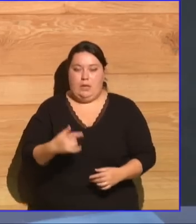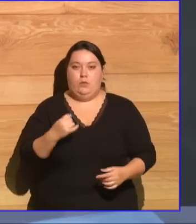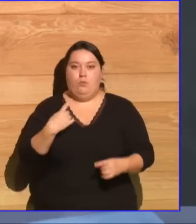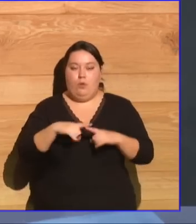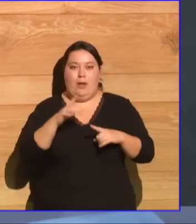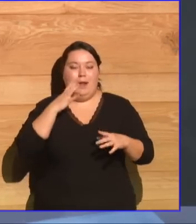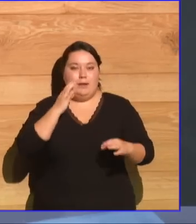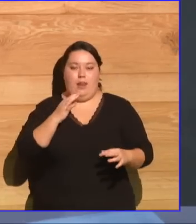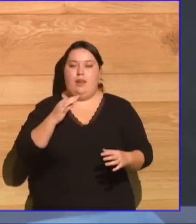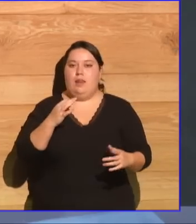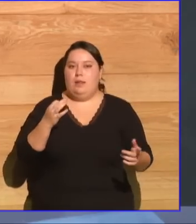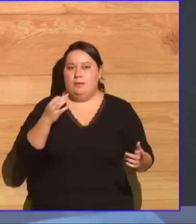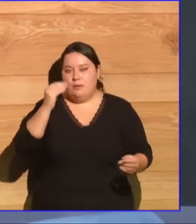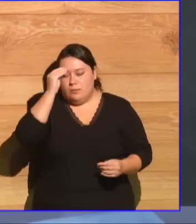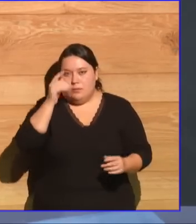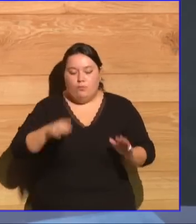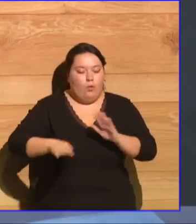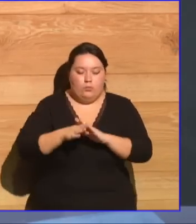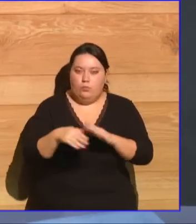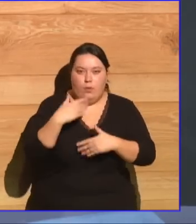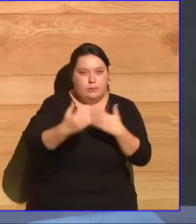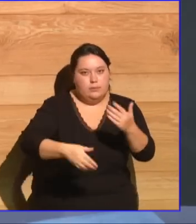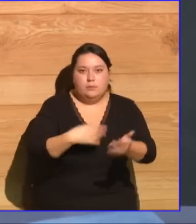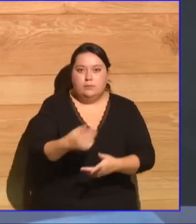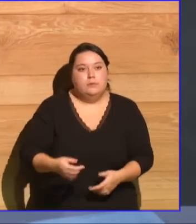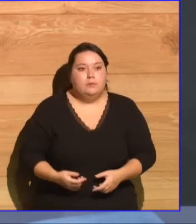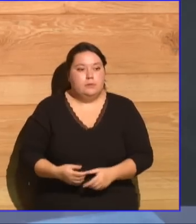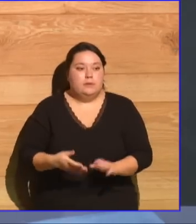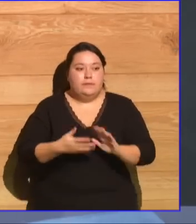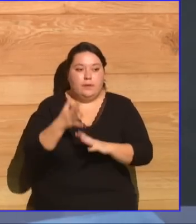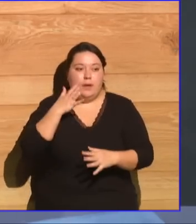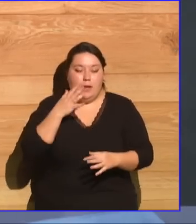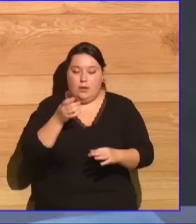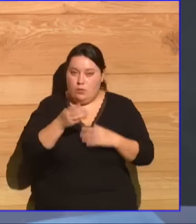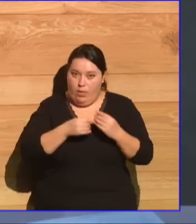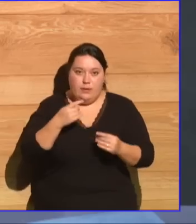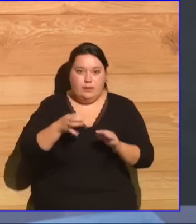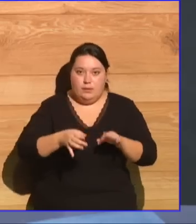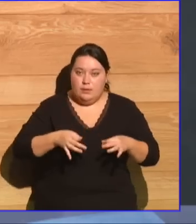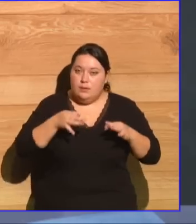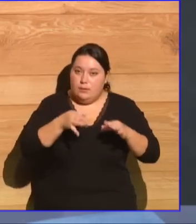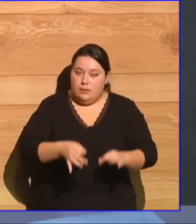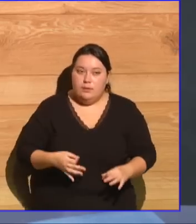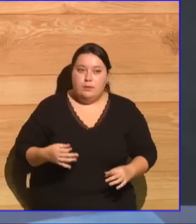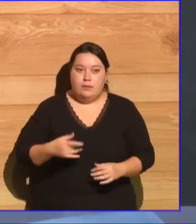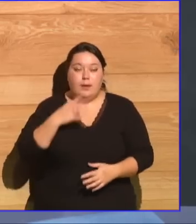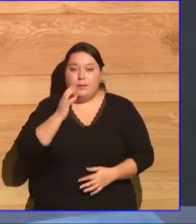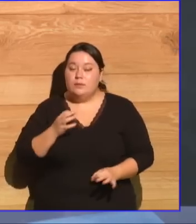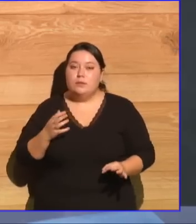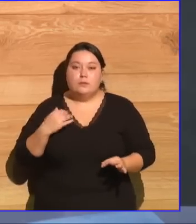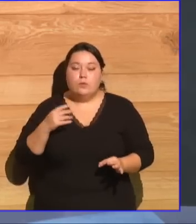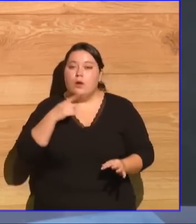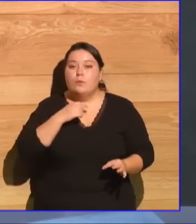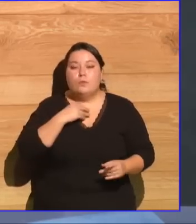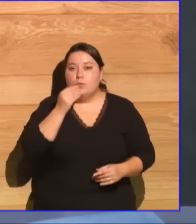la credibilidad, sigues adelante. Y eso lo hace en realidad de forma constante, porque realmente él es muy bueno con la comedia.